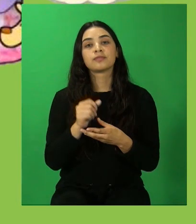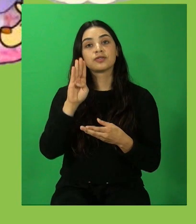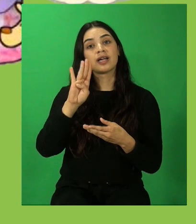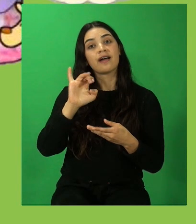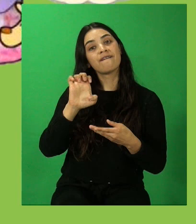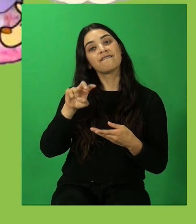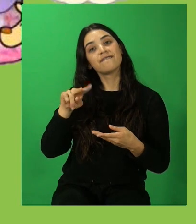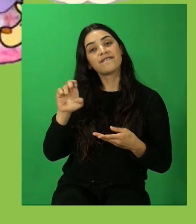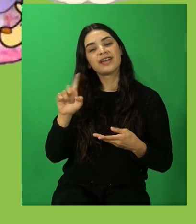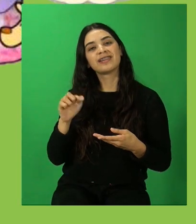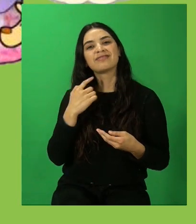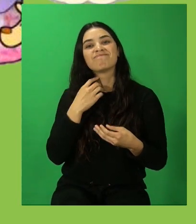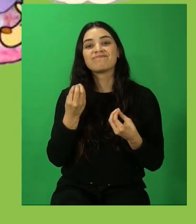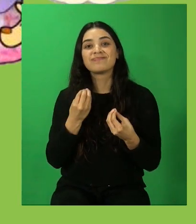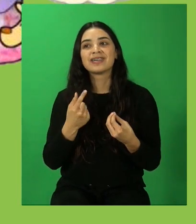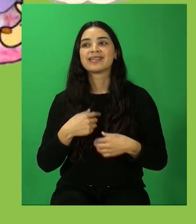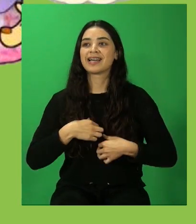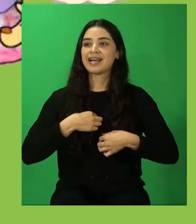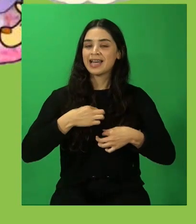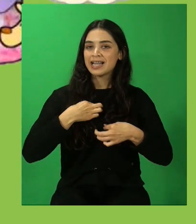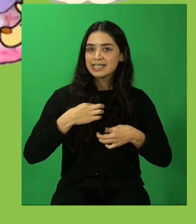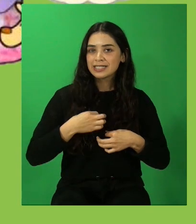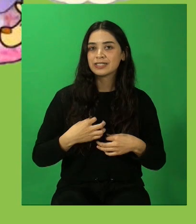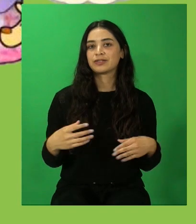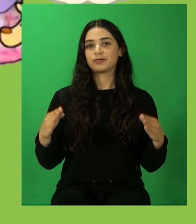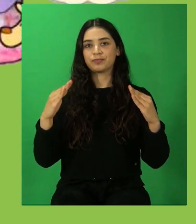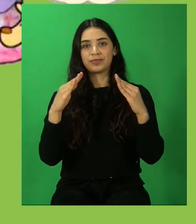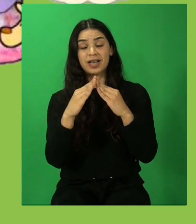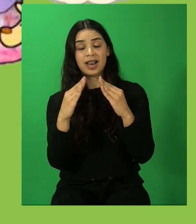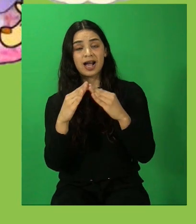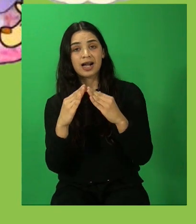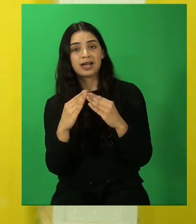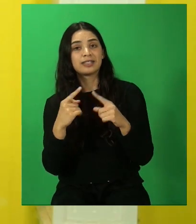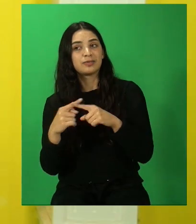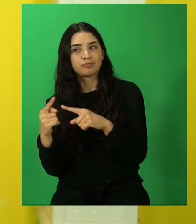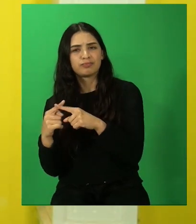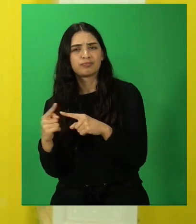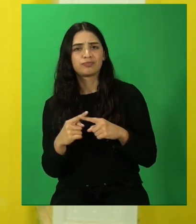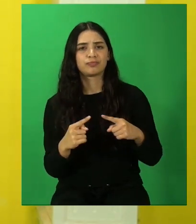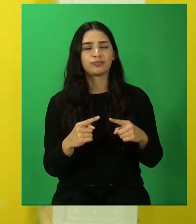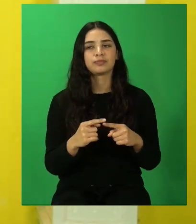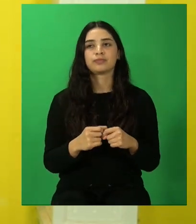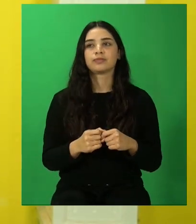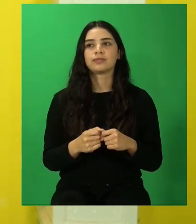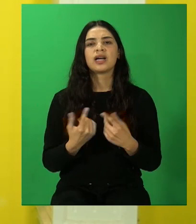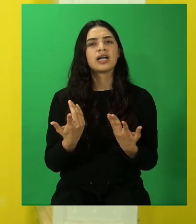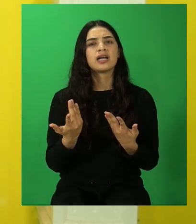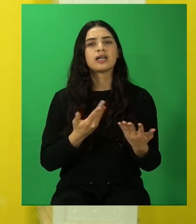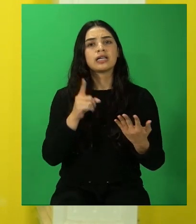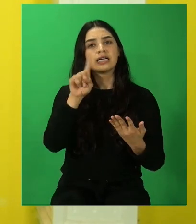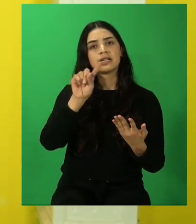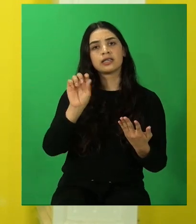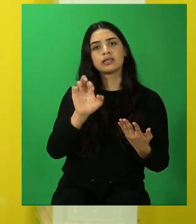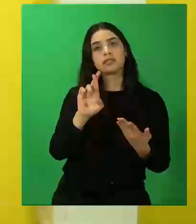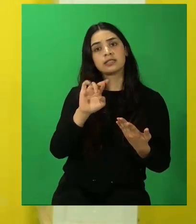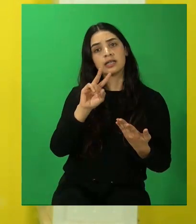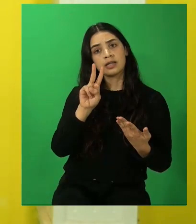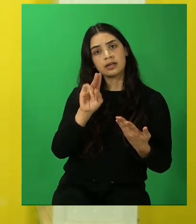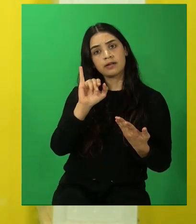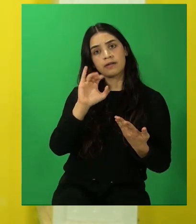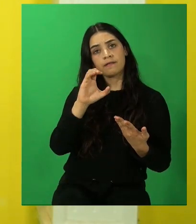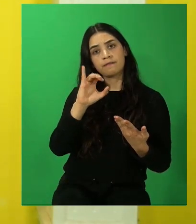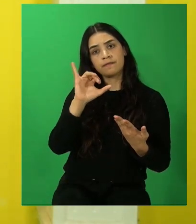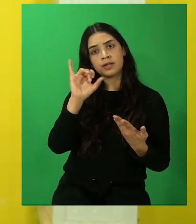por ejemplo, va a ser ya el chaleco, una casa, eso va a ser un bien. Y un servicio, vamos a hablar del